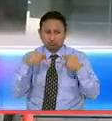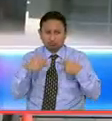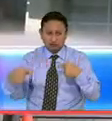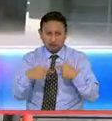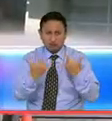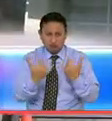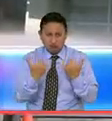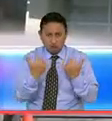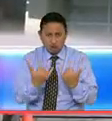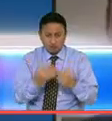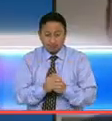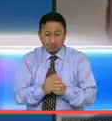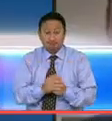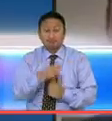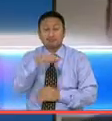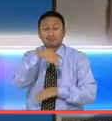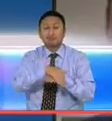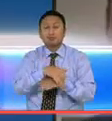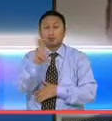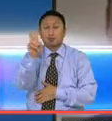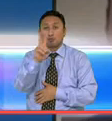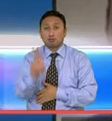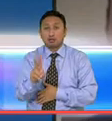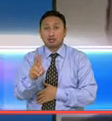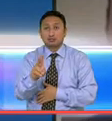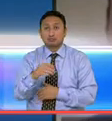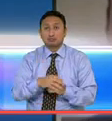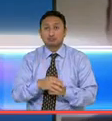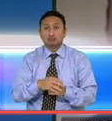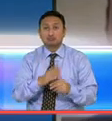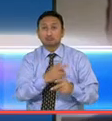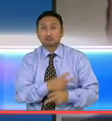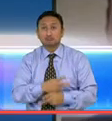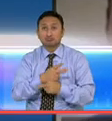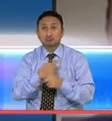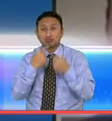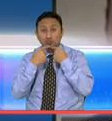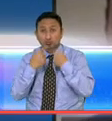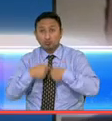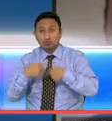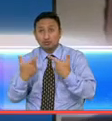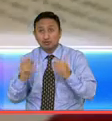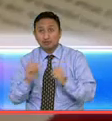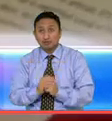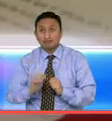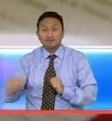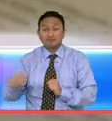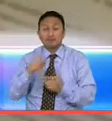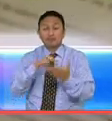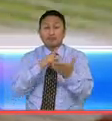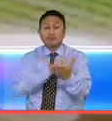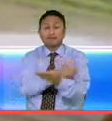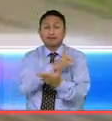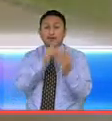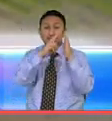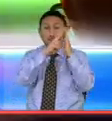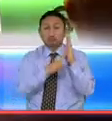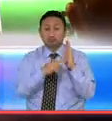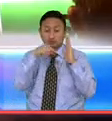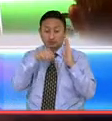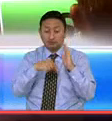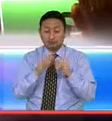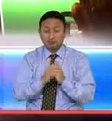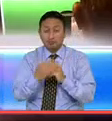hacerlo, pues la tarde de este viernes el Pleno del Consejo fue convocado para aprobar la socialización de un proyecto de reglamento para llamar